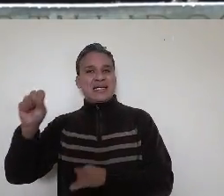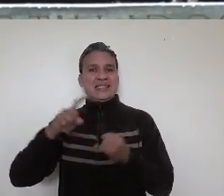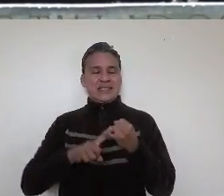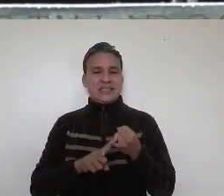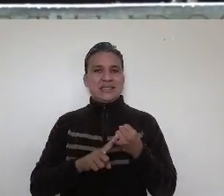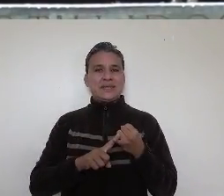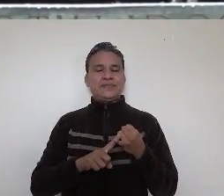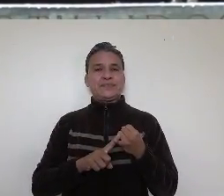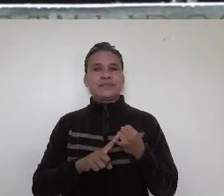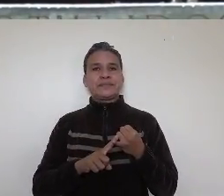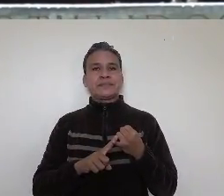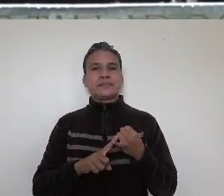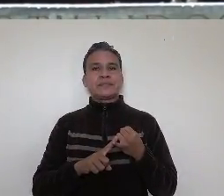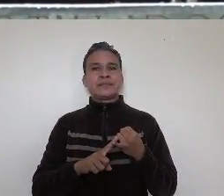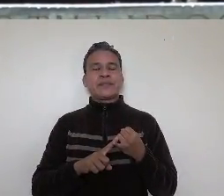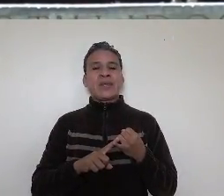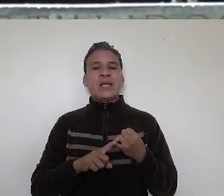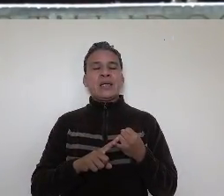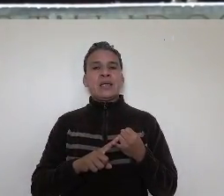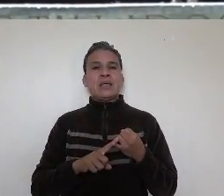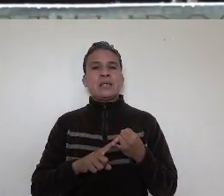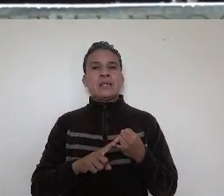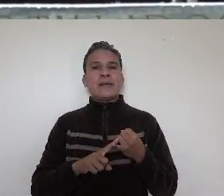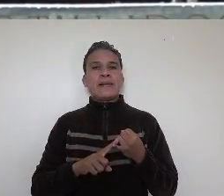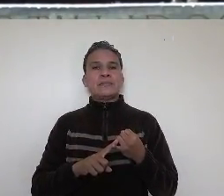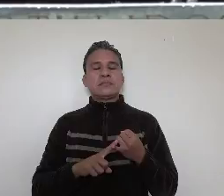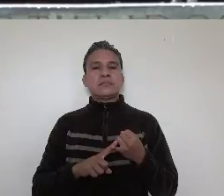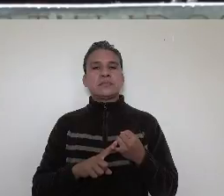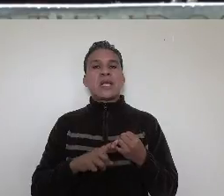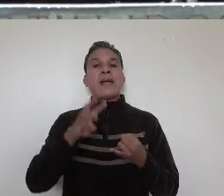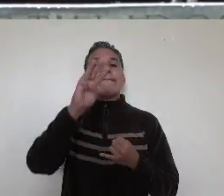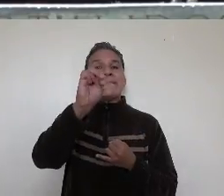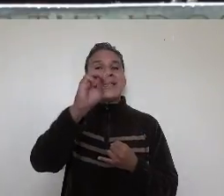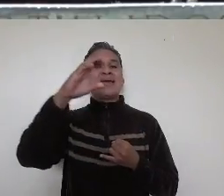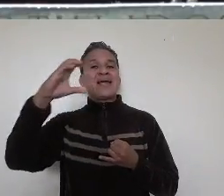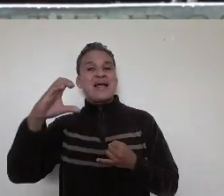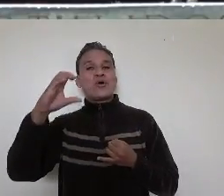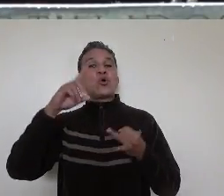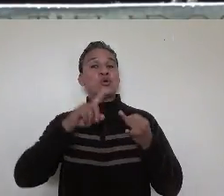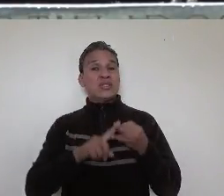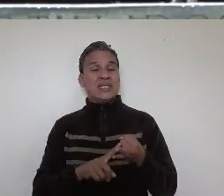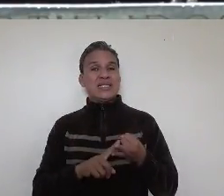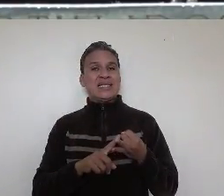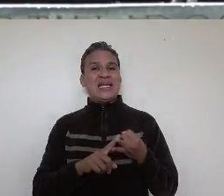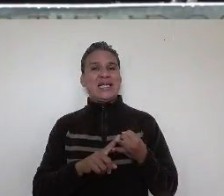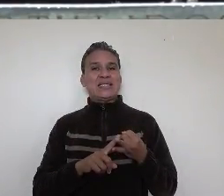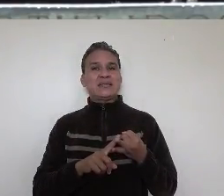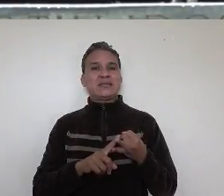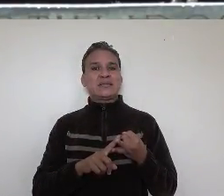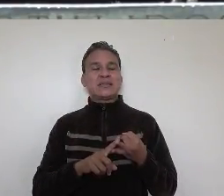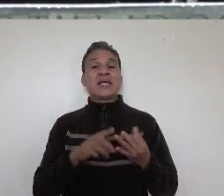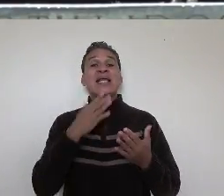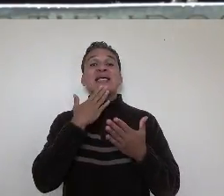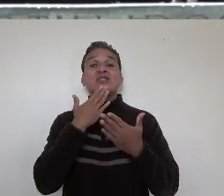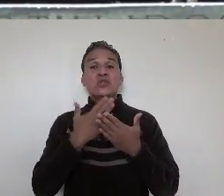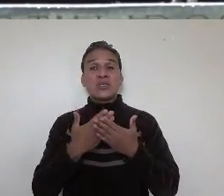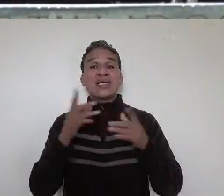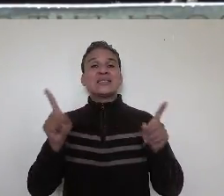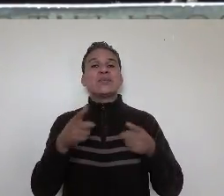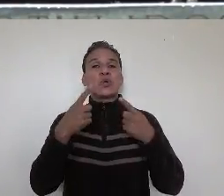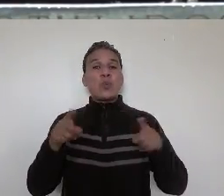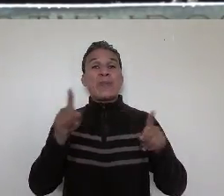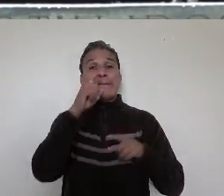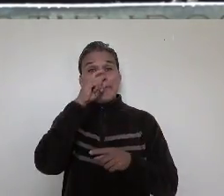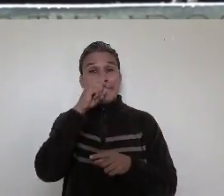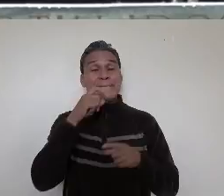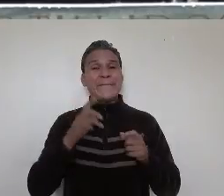Luis. Pedimos por María Contreras, por en acción de gracias, por un año más